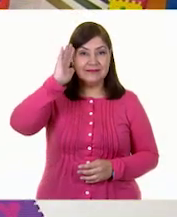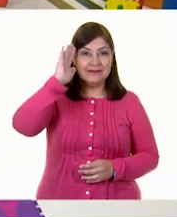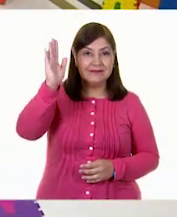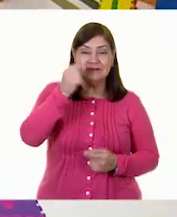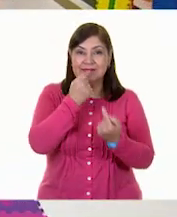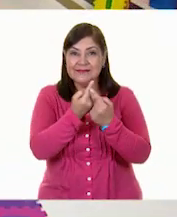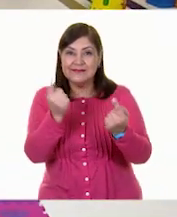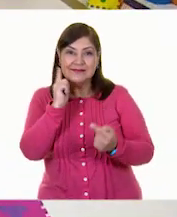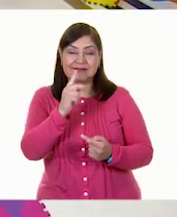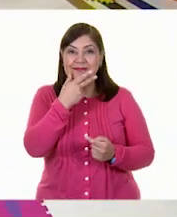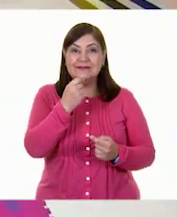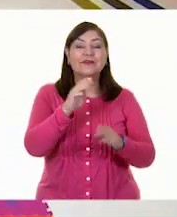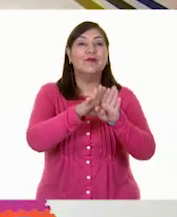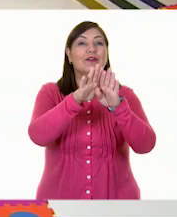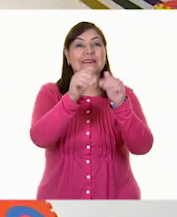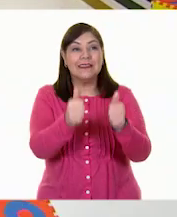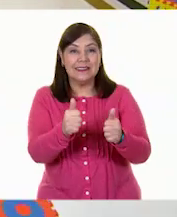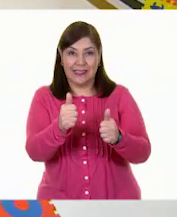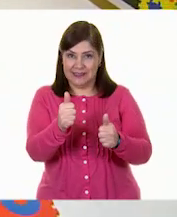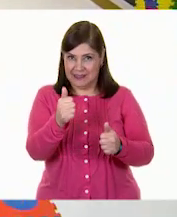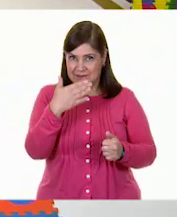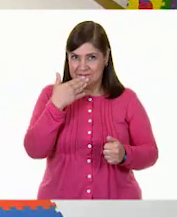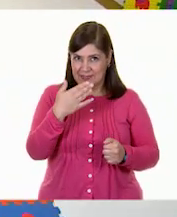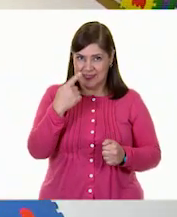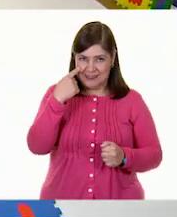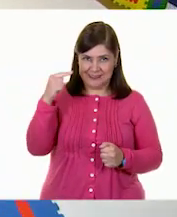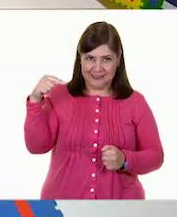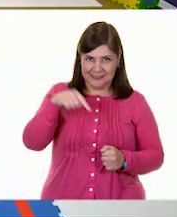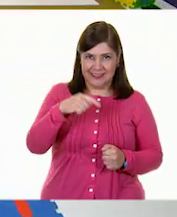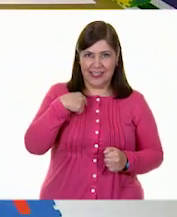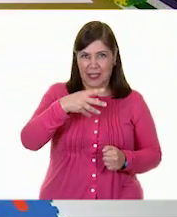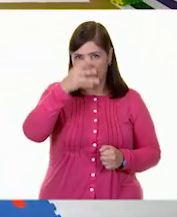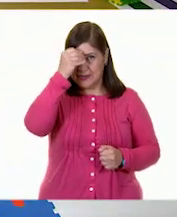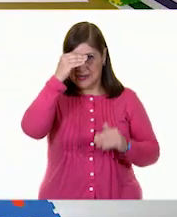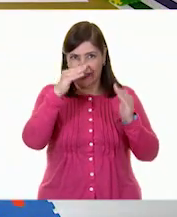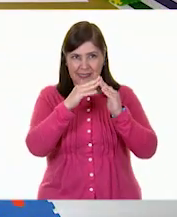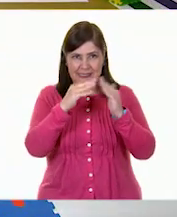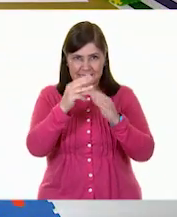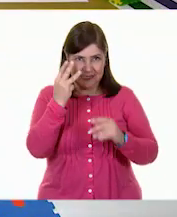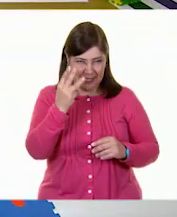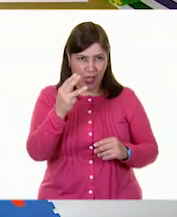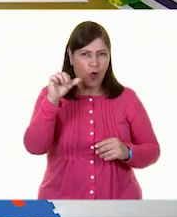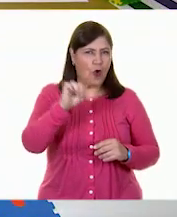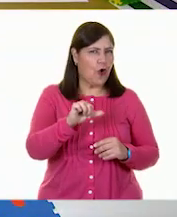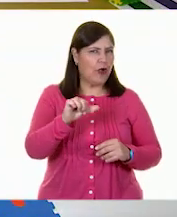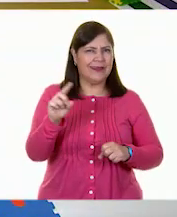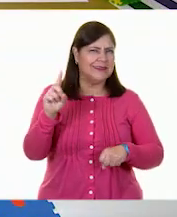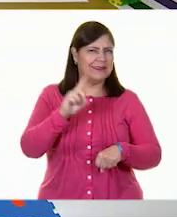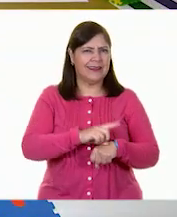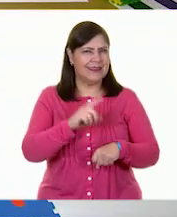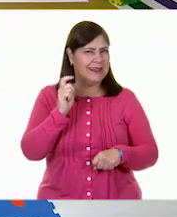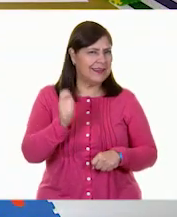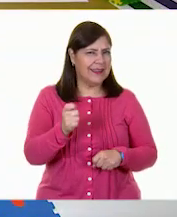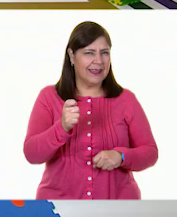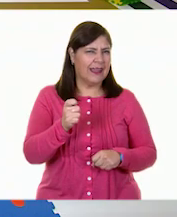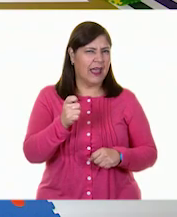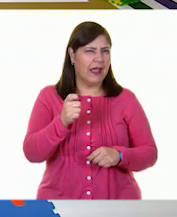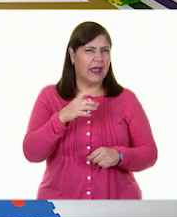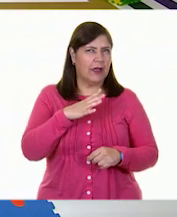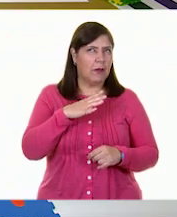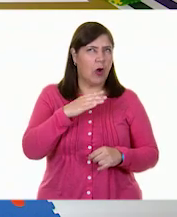Hola, niñas y niños, ¿cómo están? Qué bueno que ya llegaron aquí a Aprende en Casa 3. El día de hoy,